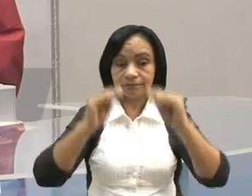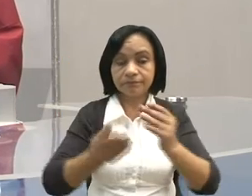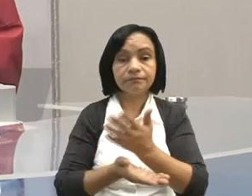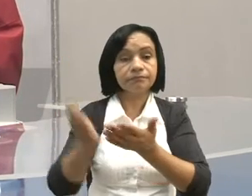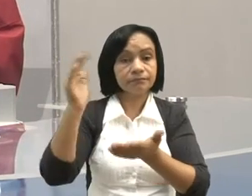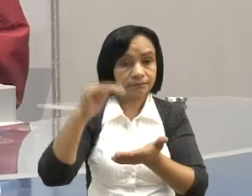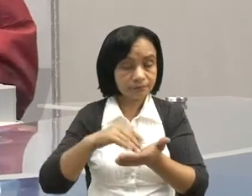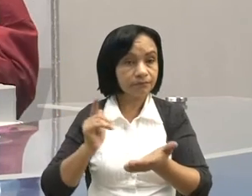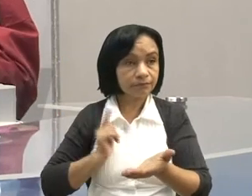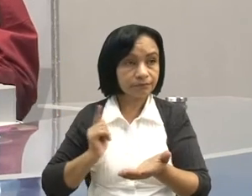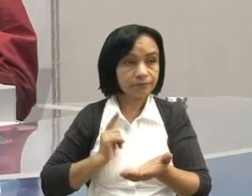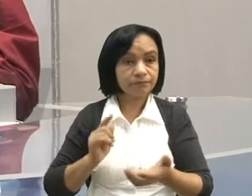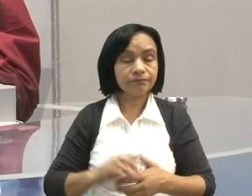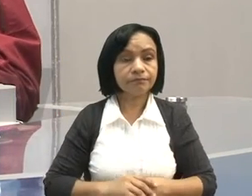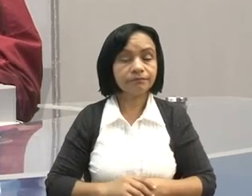gratuita,